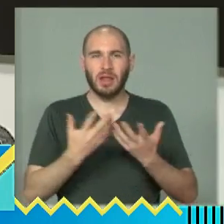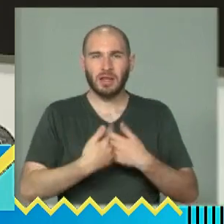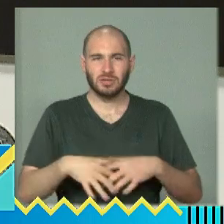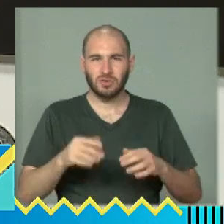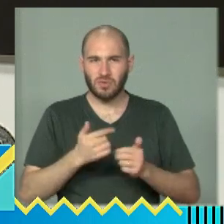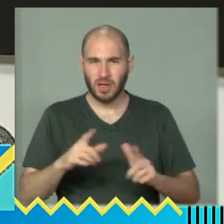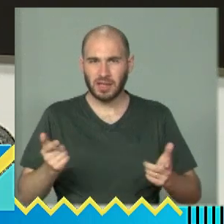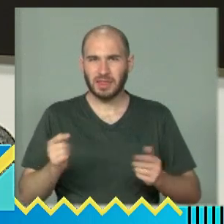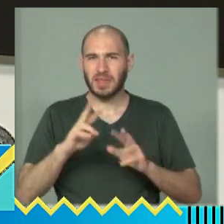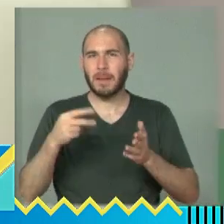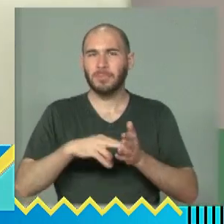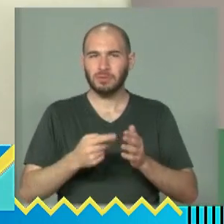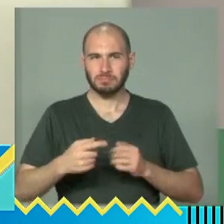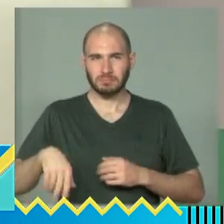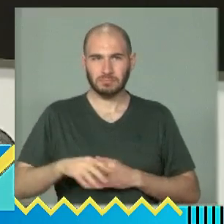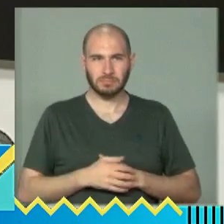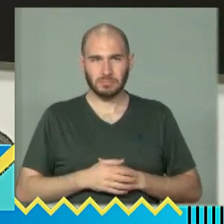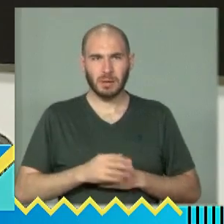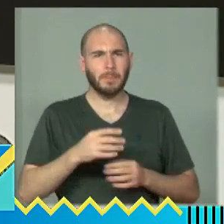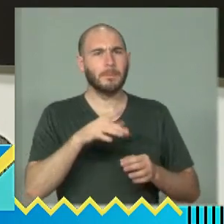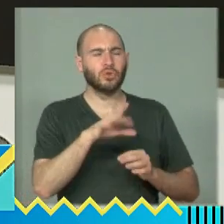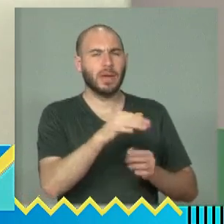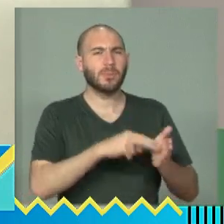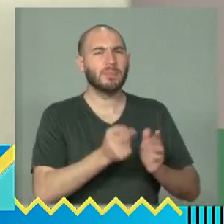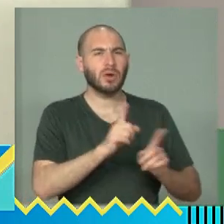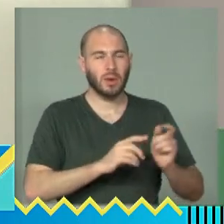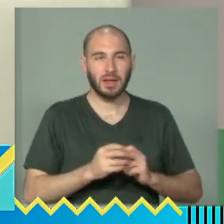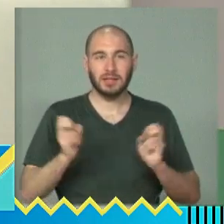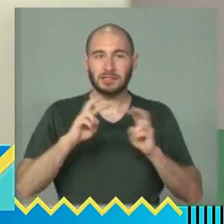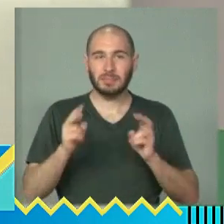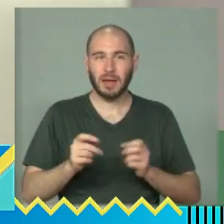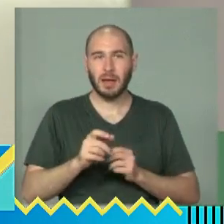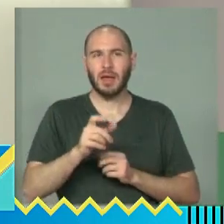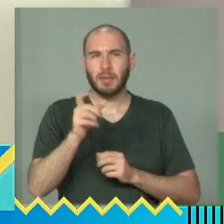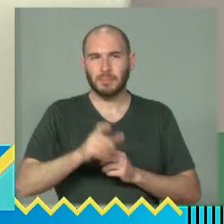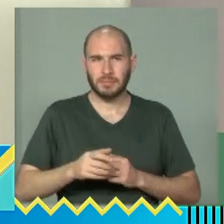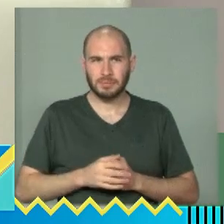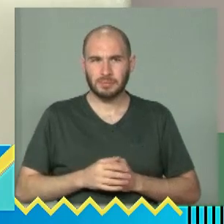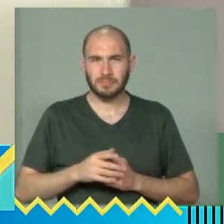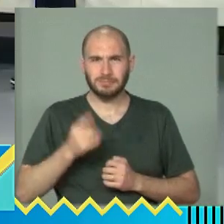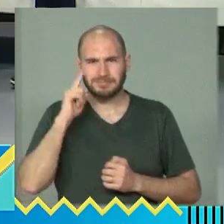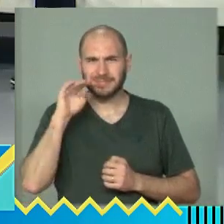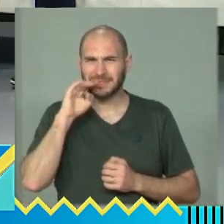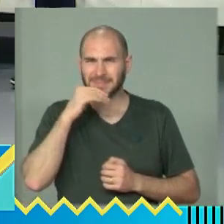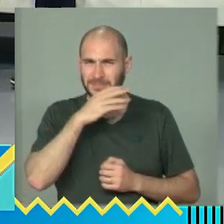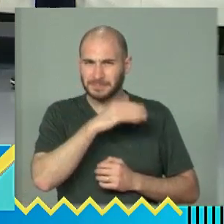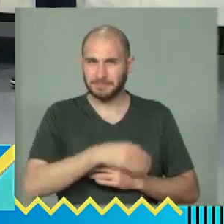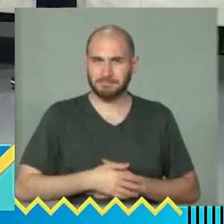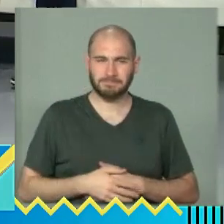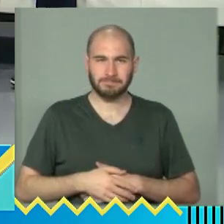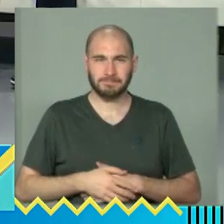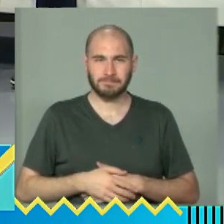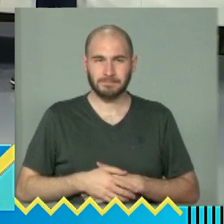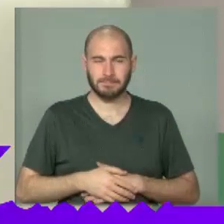a lo que nos tocó la problemática a nosotros. ¿Qué problemática les tocó? Era sobre los árboles y las acequias en Mendoza. Yes. Era